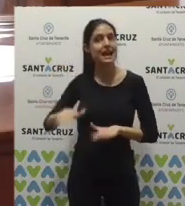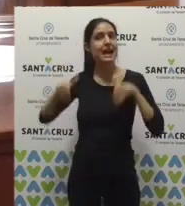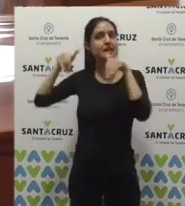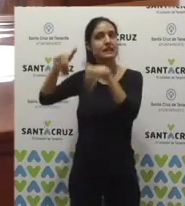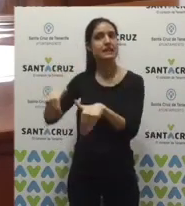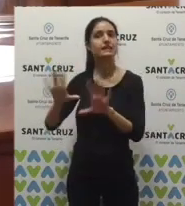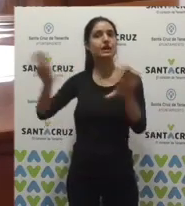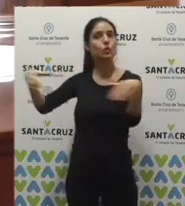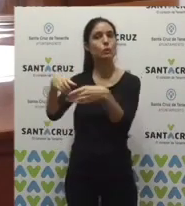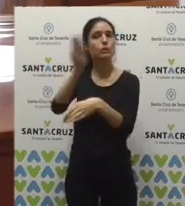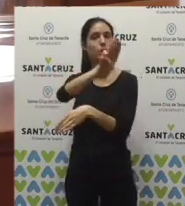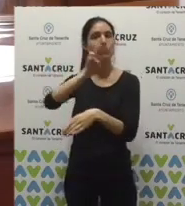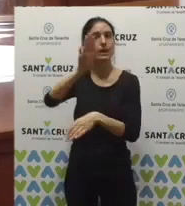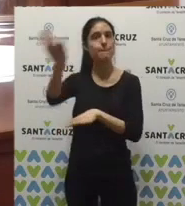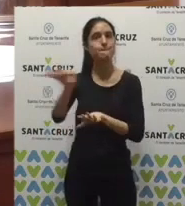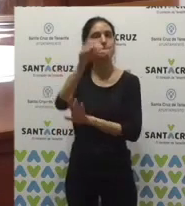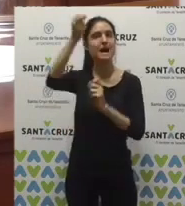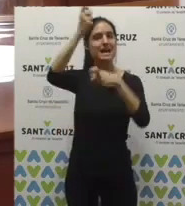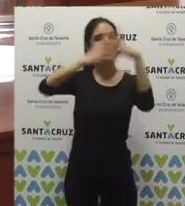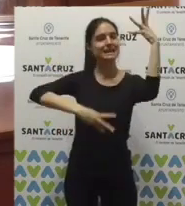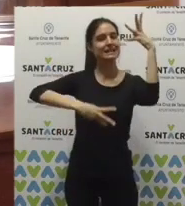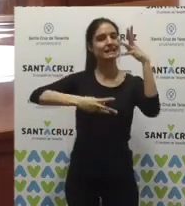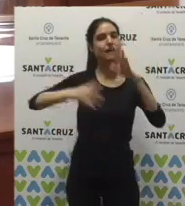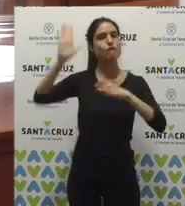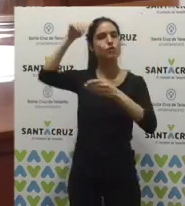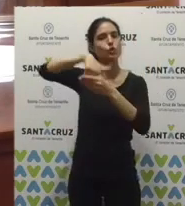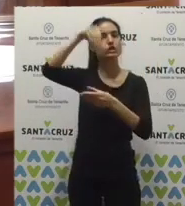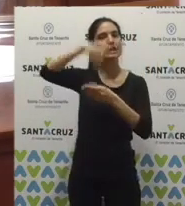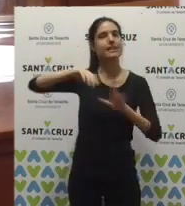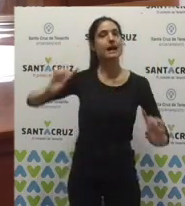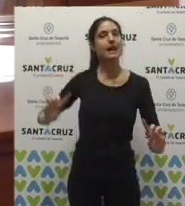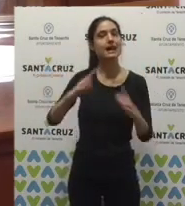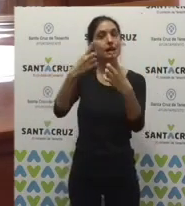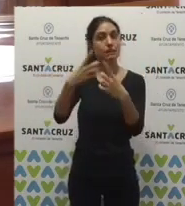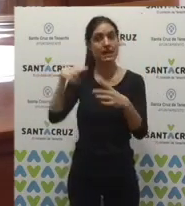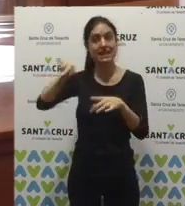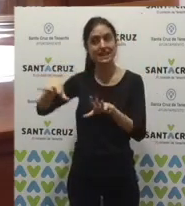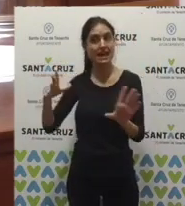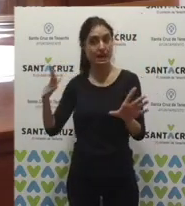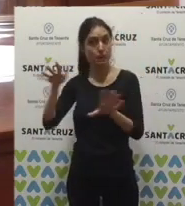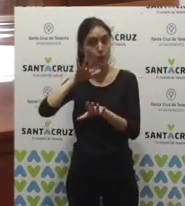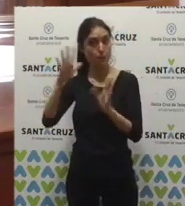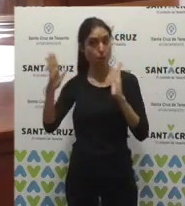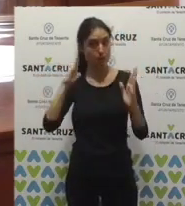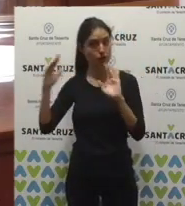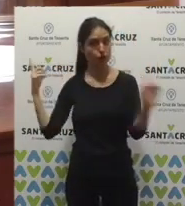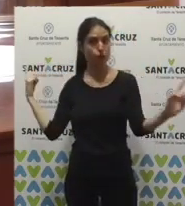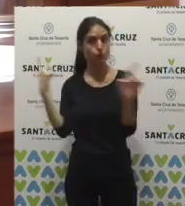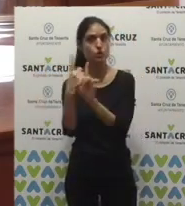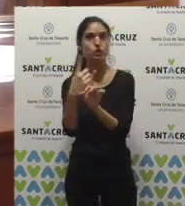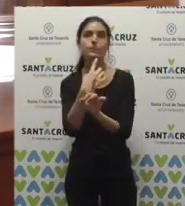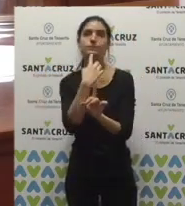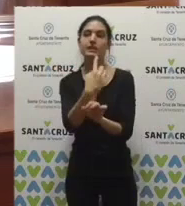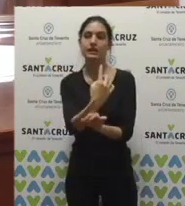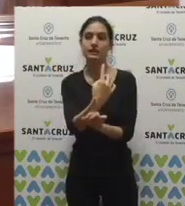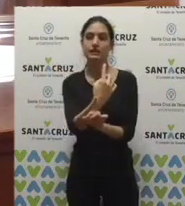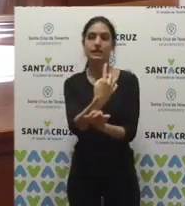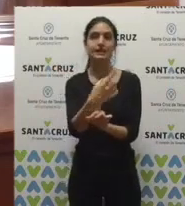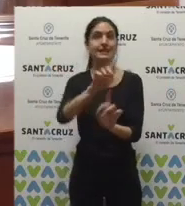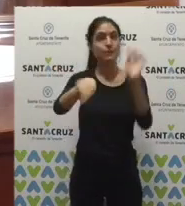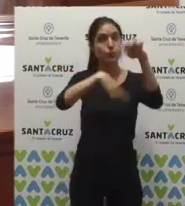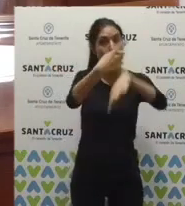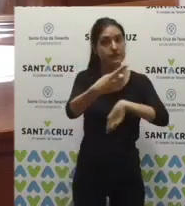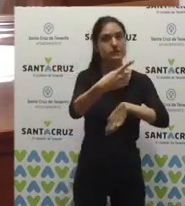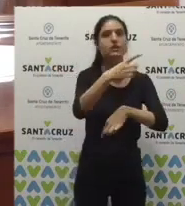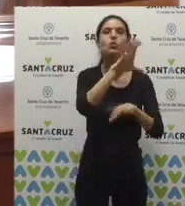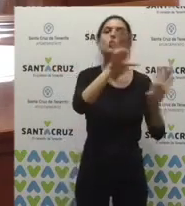y miembro de la lista más votada cuando estaba la oposición hablaba el grupo colisión canarias detrás de ella eso para empezar